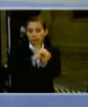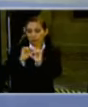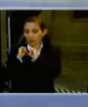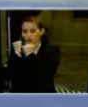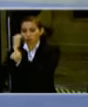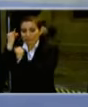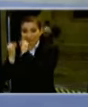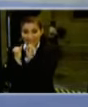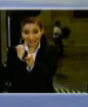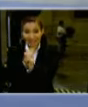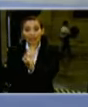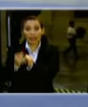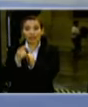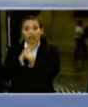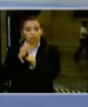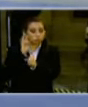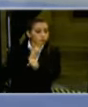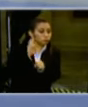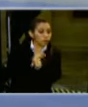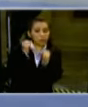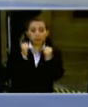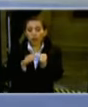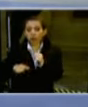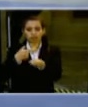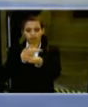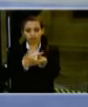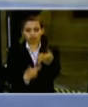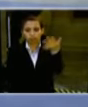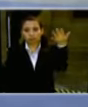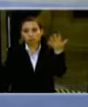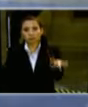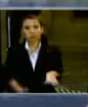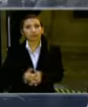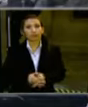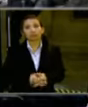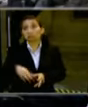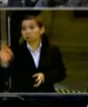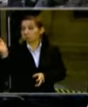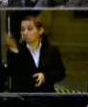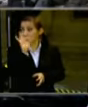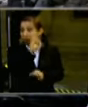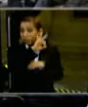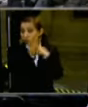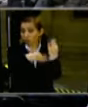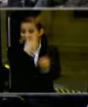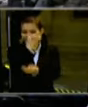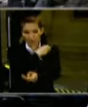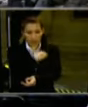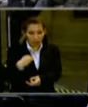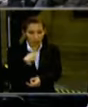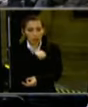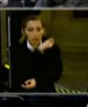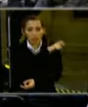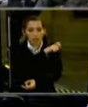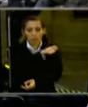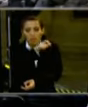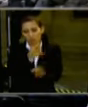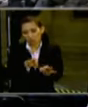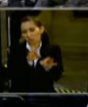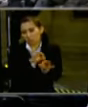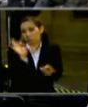Asociación Internacional de Supervisiones de Seguros, etcétera. Posiblemente todas estas membresías sean